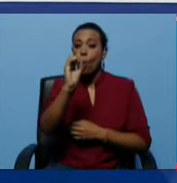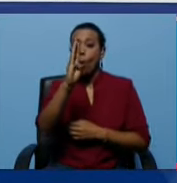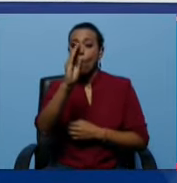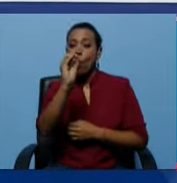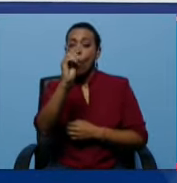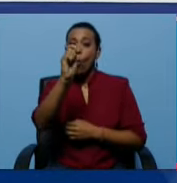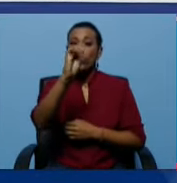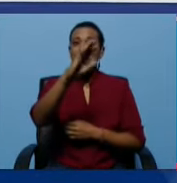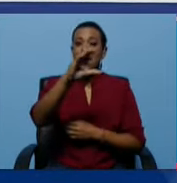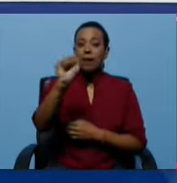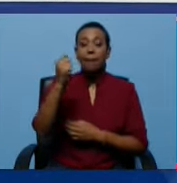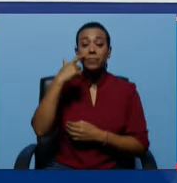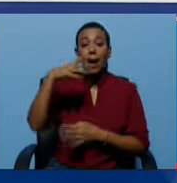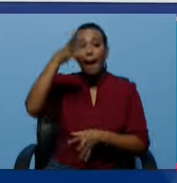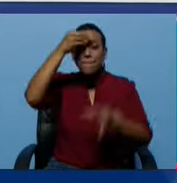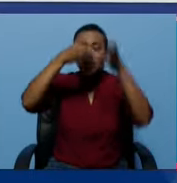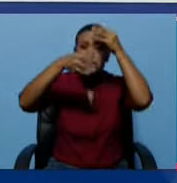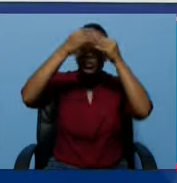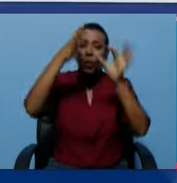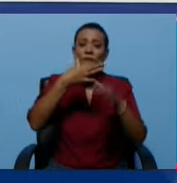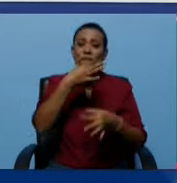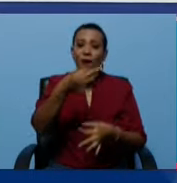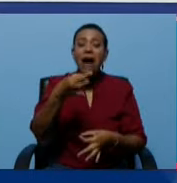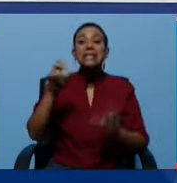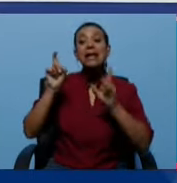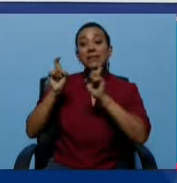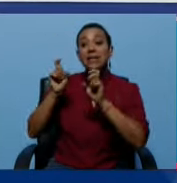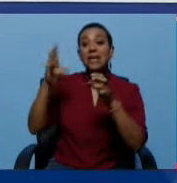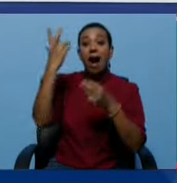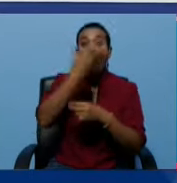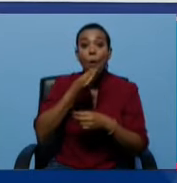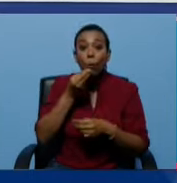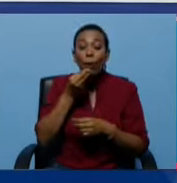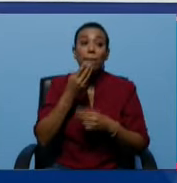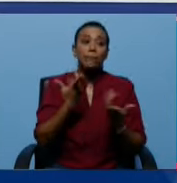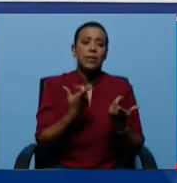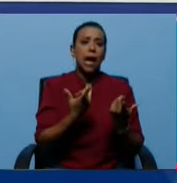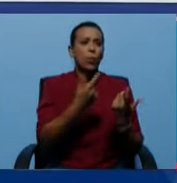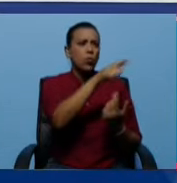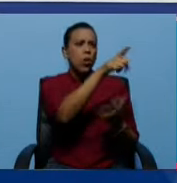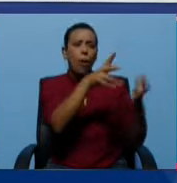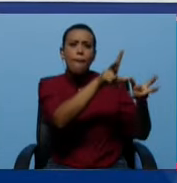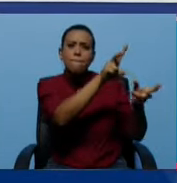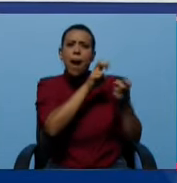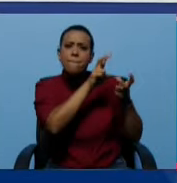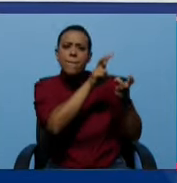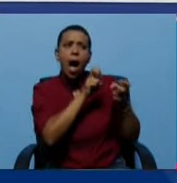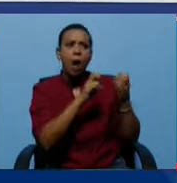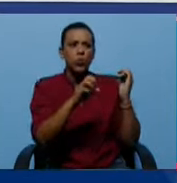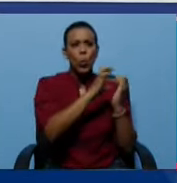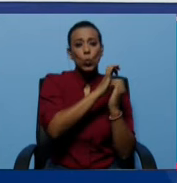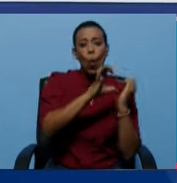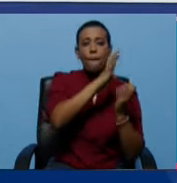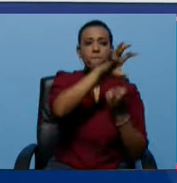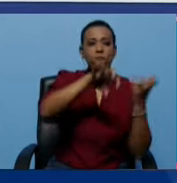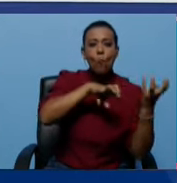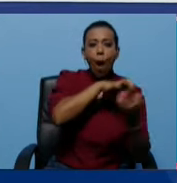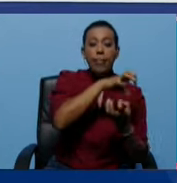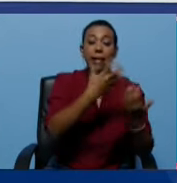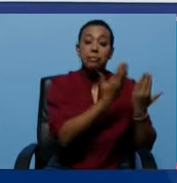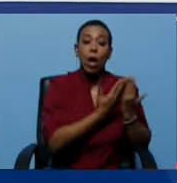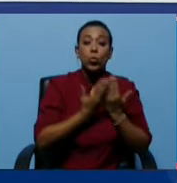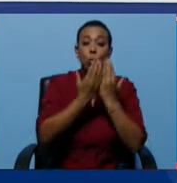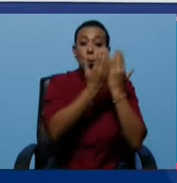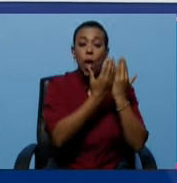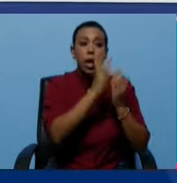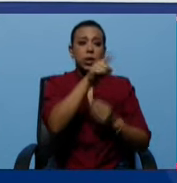de conocimiento, de aprendizaje y también de que puedan enseñar. Si el capitalismo puede captar también la juventud que está estudiando y no